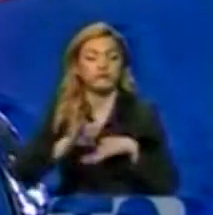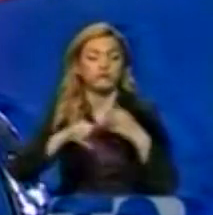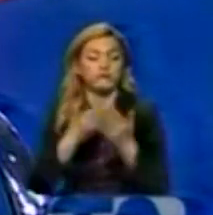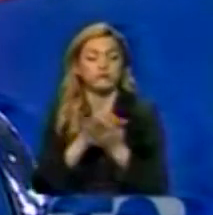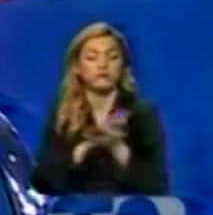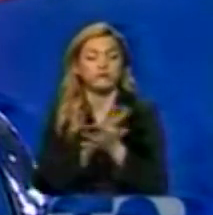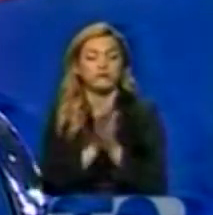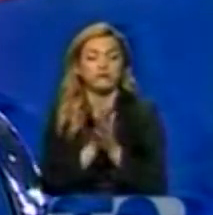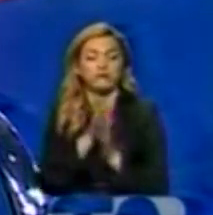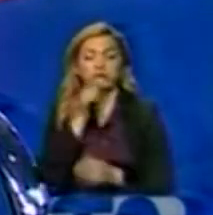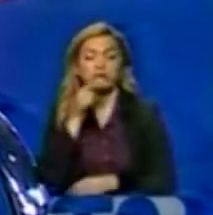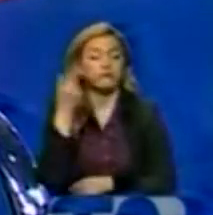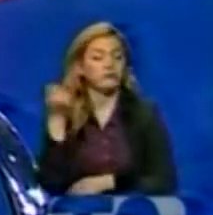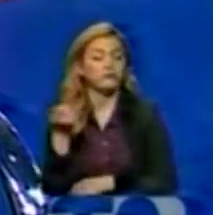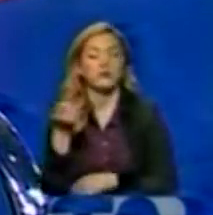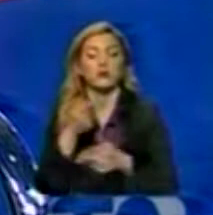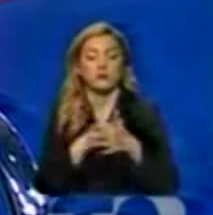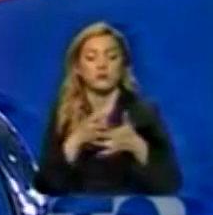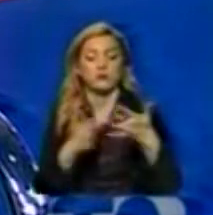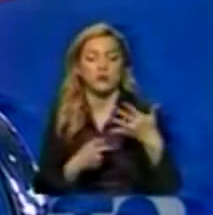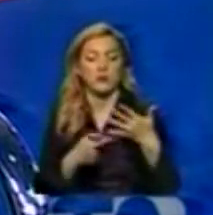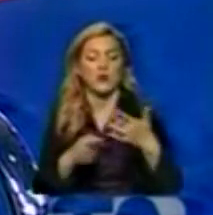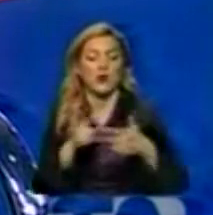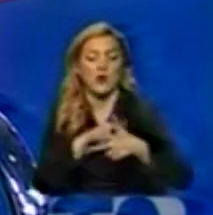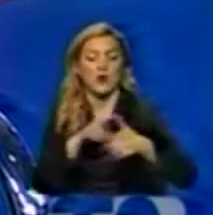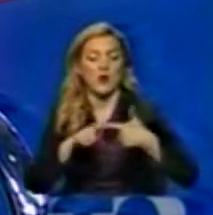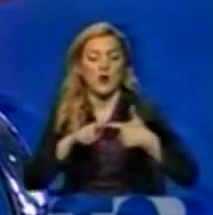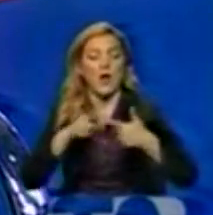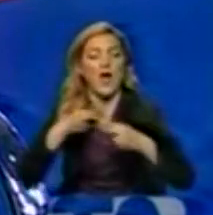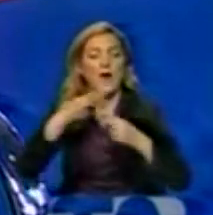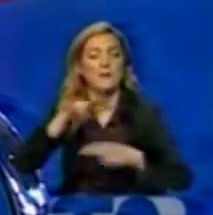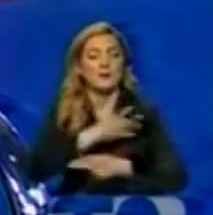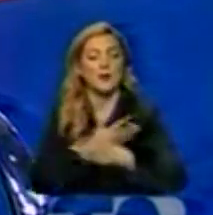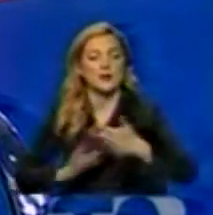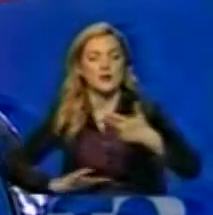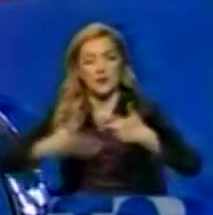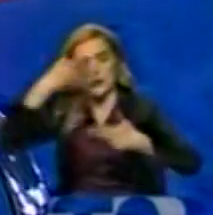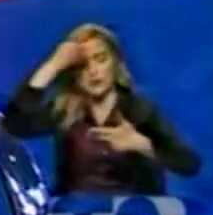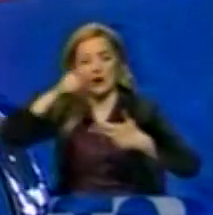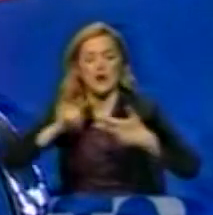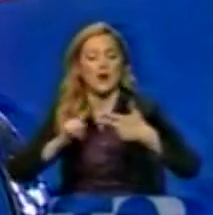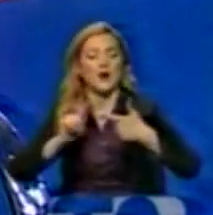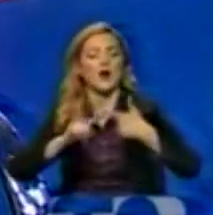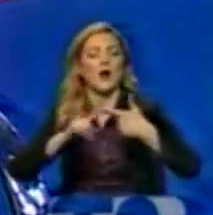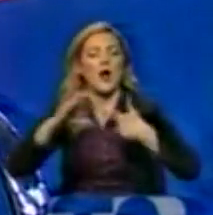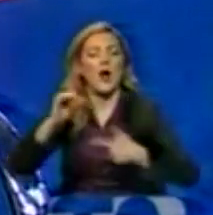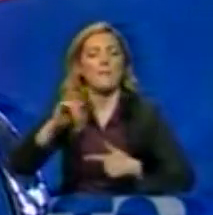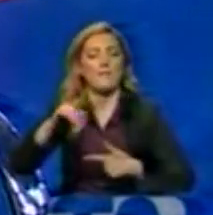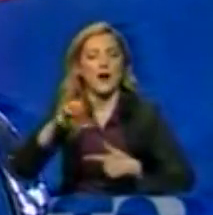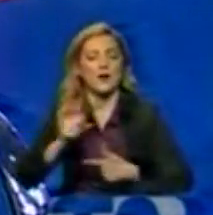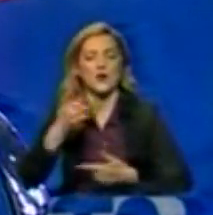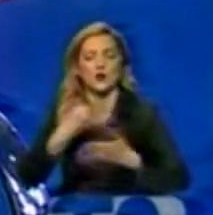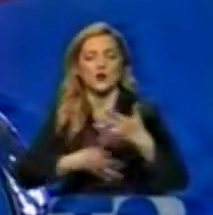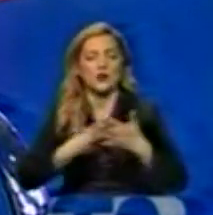y Carlos Pareja Llanoselli. Se calcula que el perjuicio al Estado asciende a 28.4 millones de dólares.